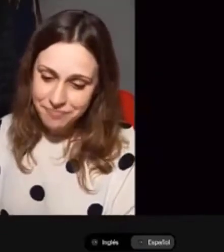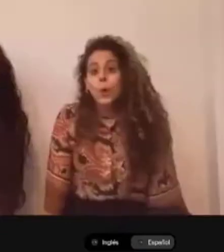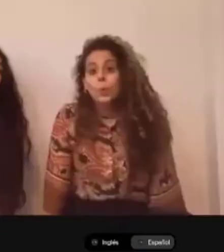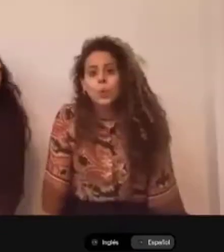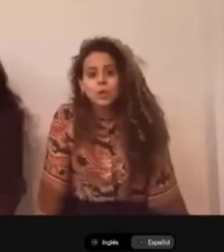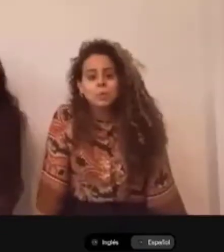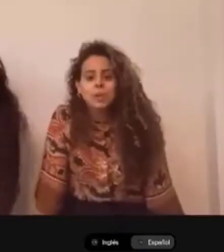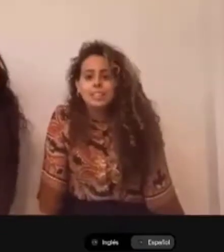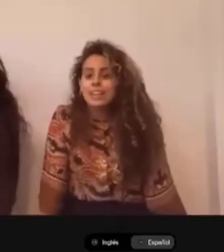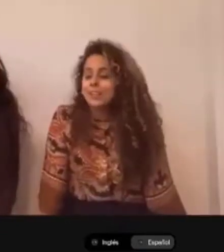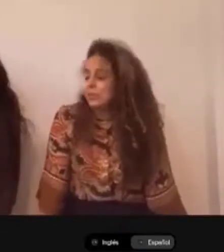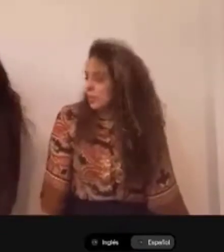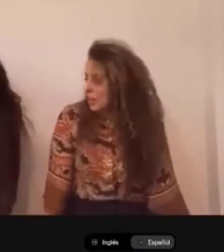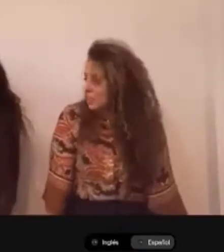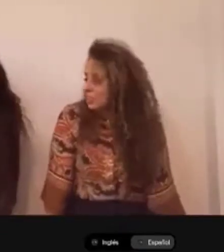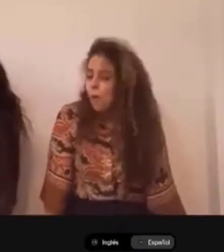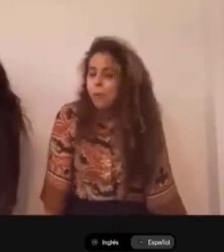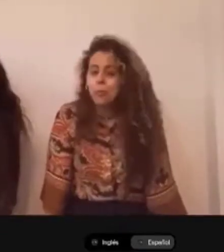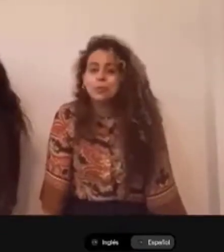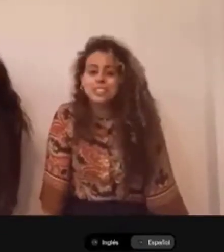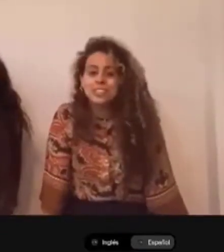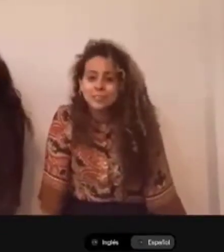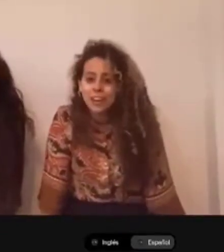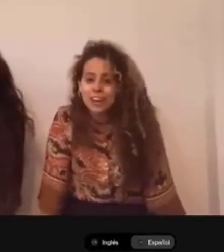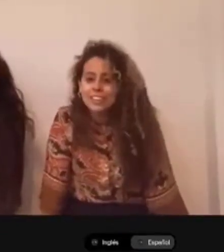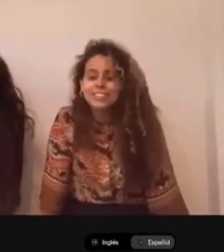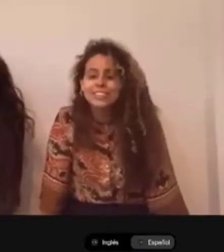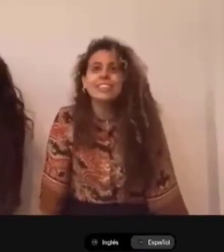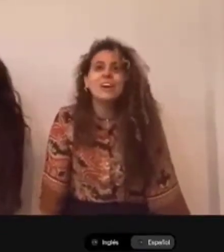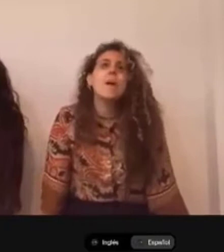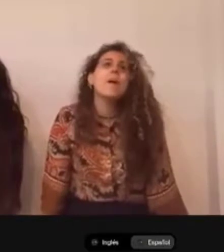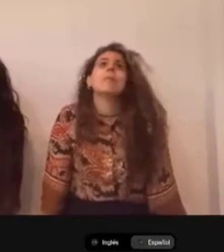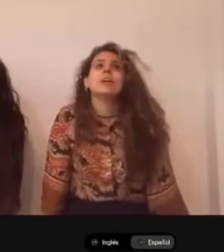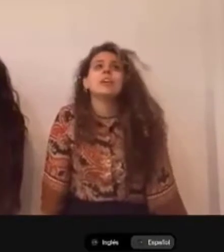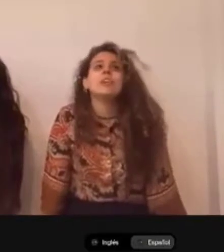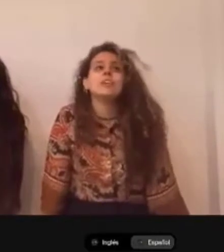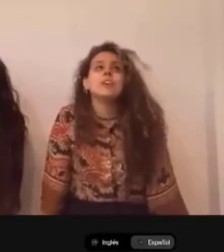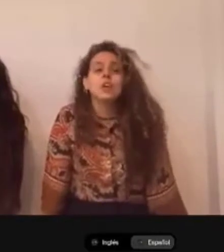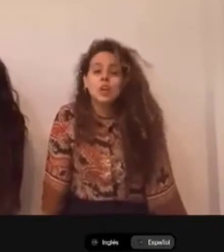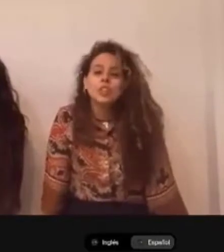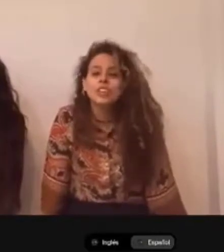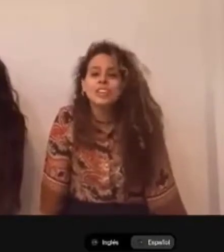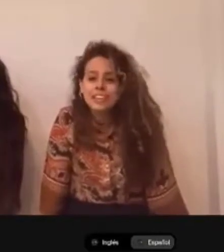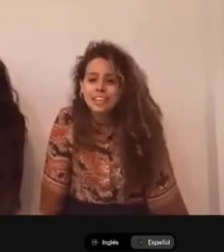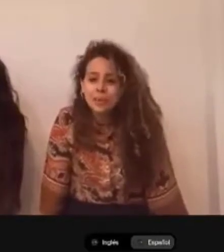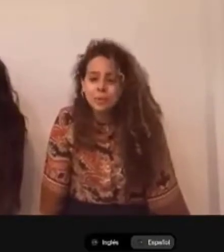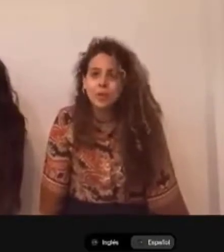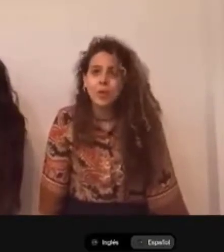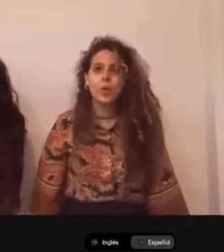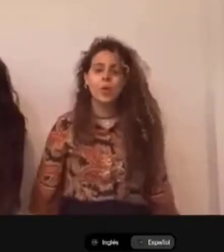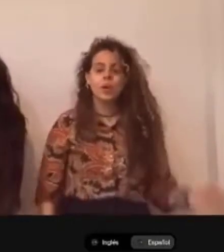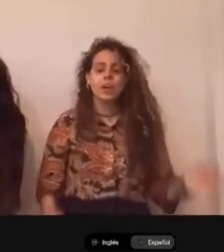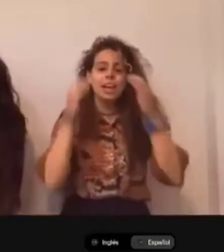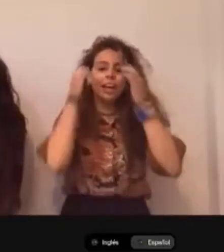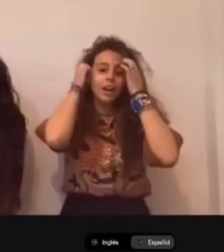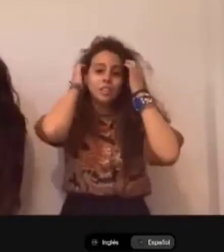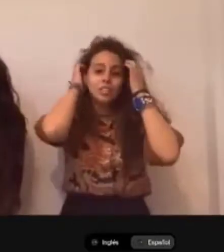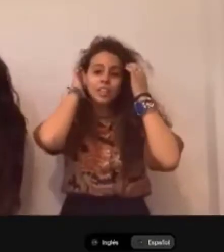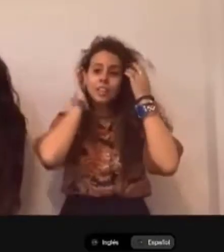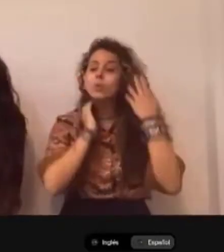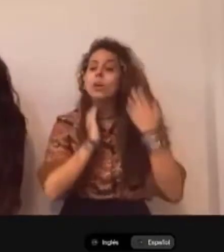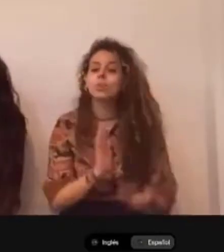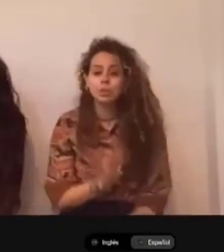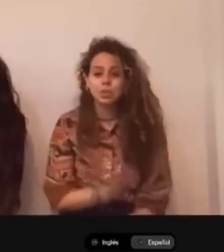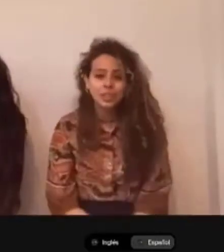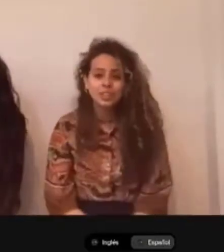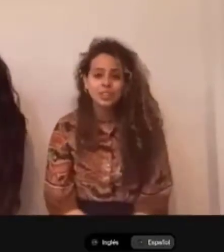adelante. Bueno, pues en nuestro año hubo muchísimas anécdotas, pero nosotras nos quedamos con la